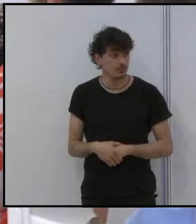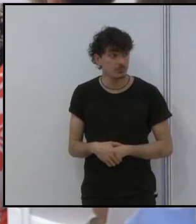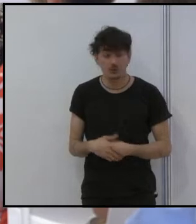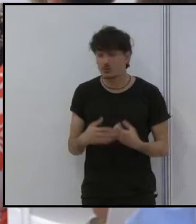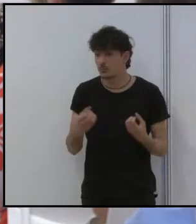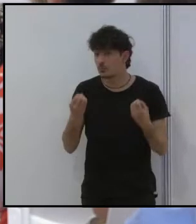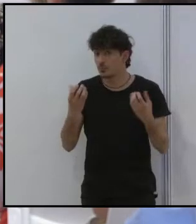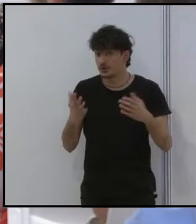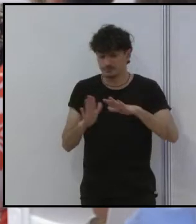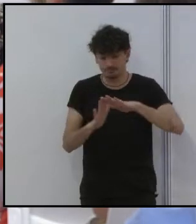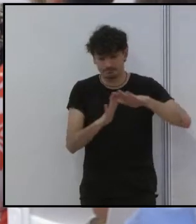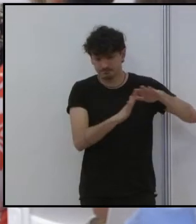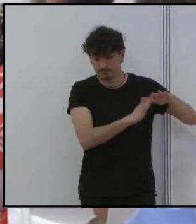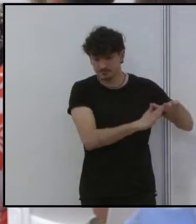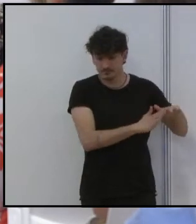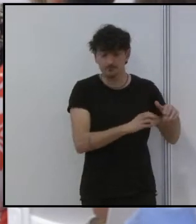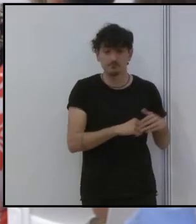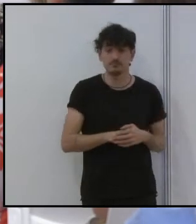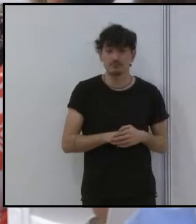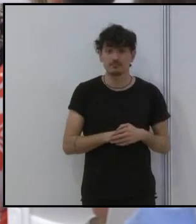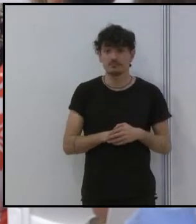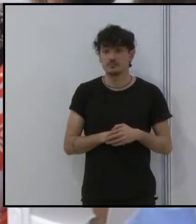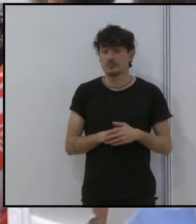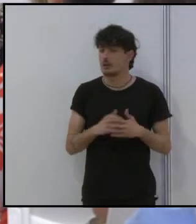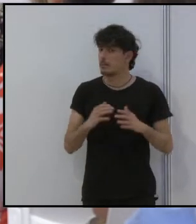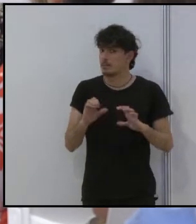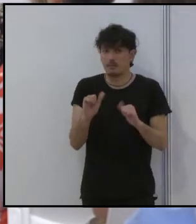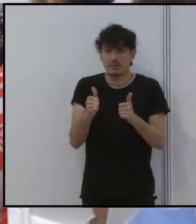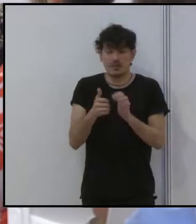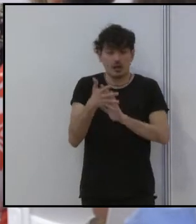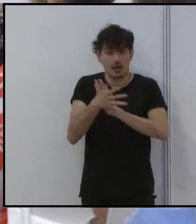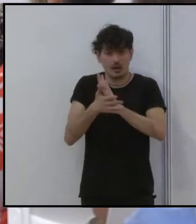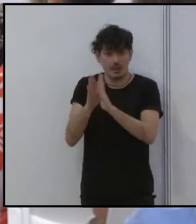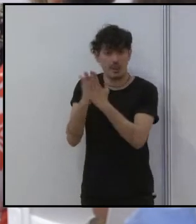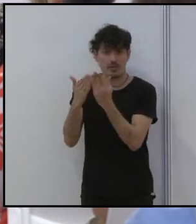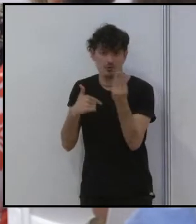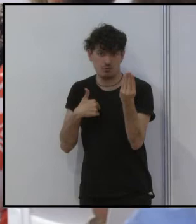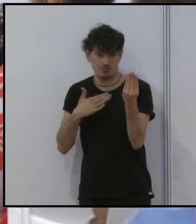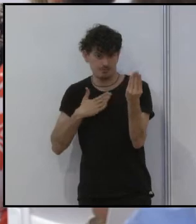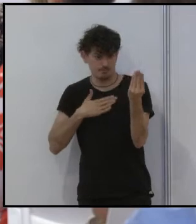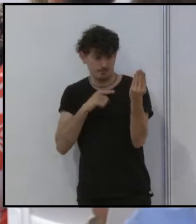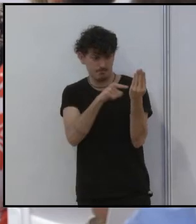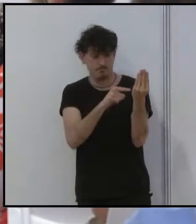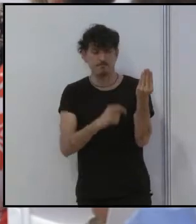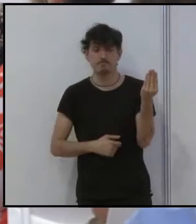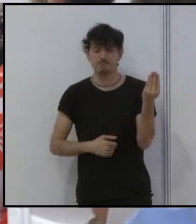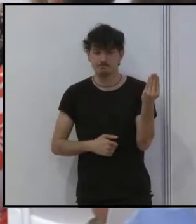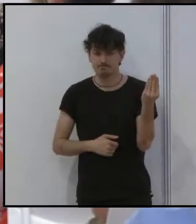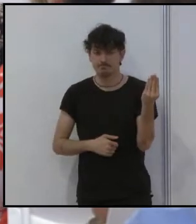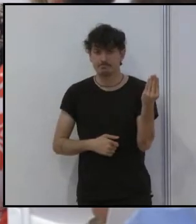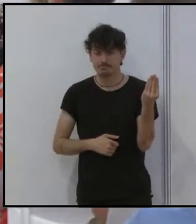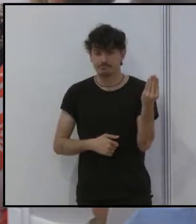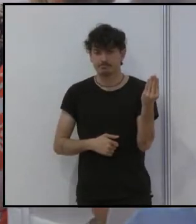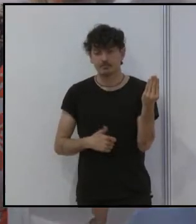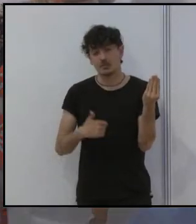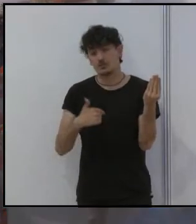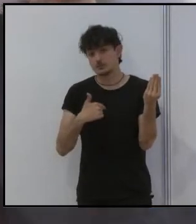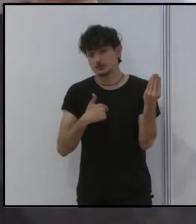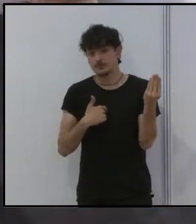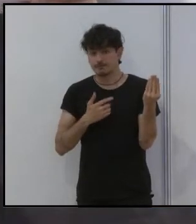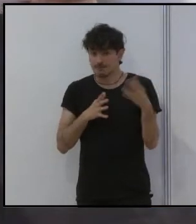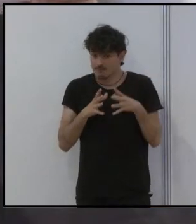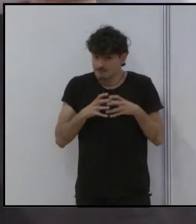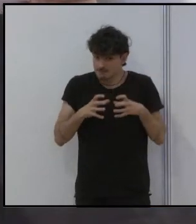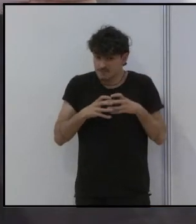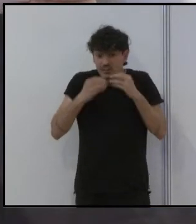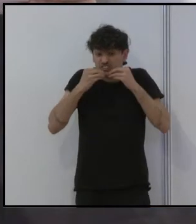Bueno, yo siento sobre todo, eso para empezar, para hablar de mi obra, a mí lo que me mueve fundamentalmente, aparte del deseo de contar